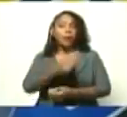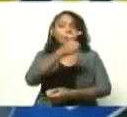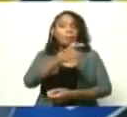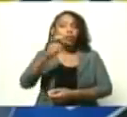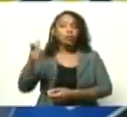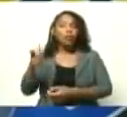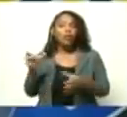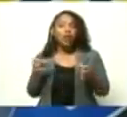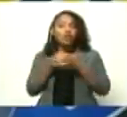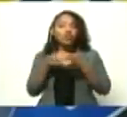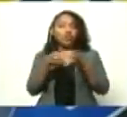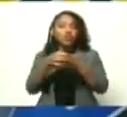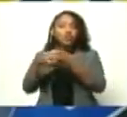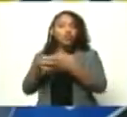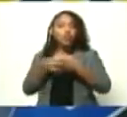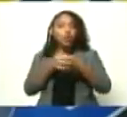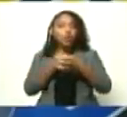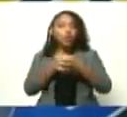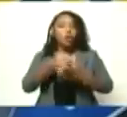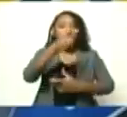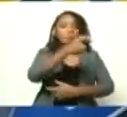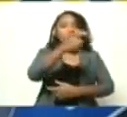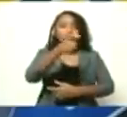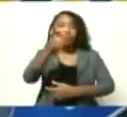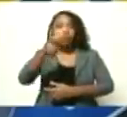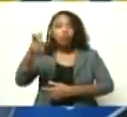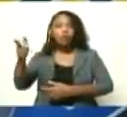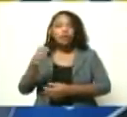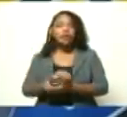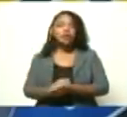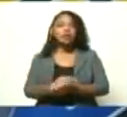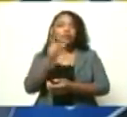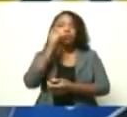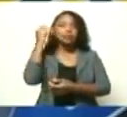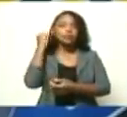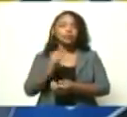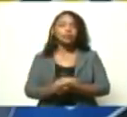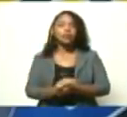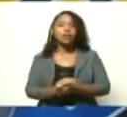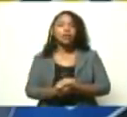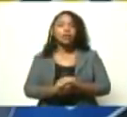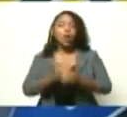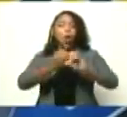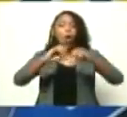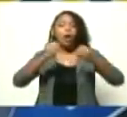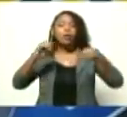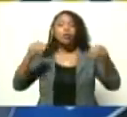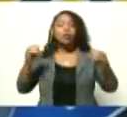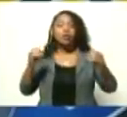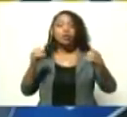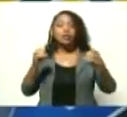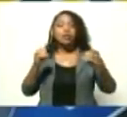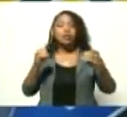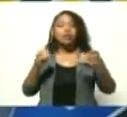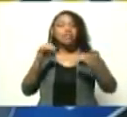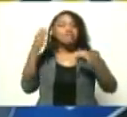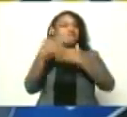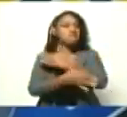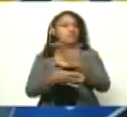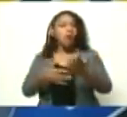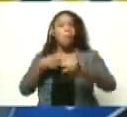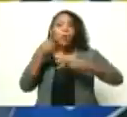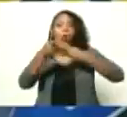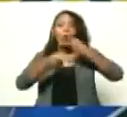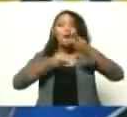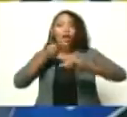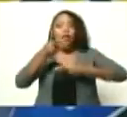las agrupaciones de ciudadanos y ciudadanas y organizaciones con fines